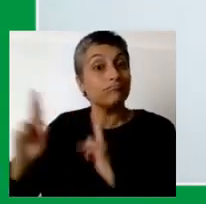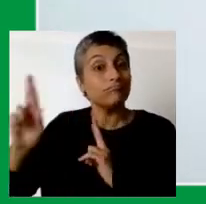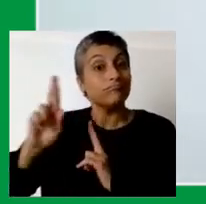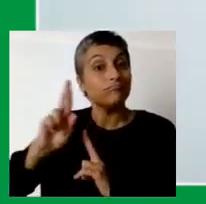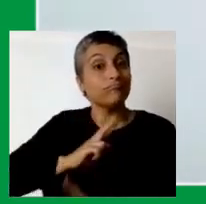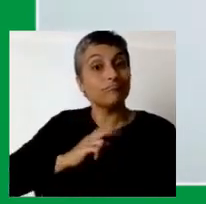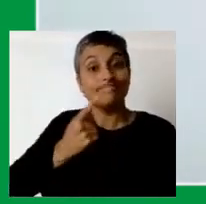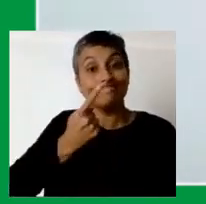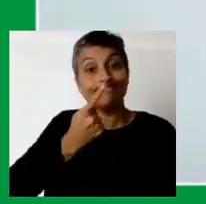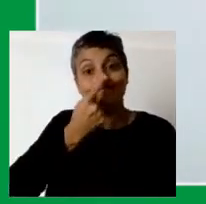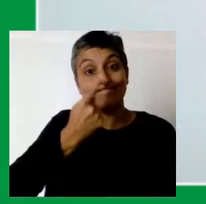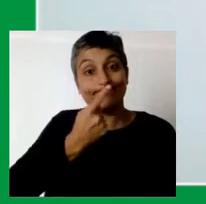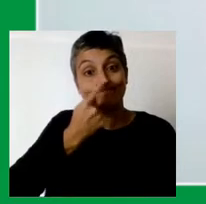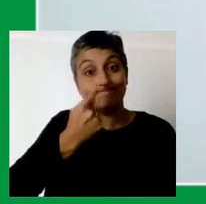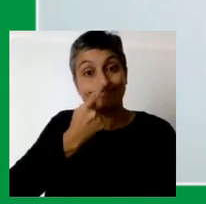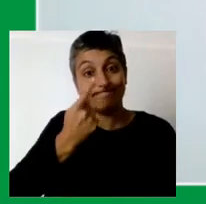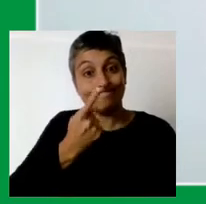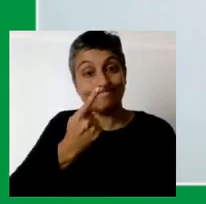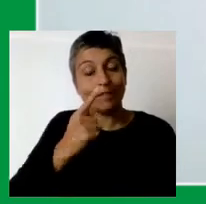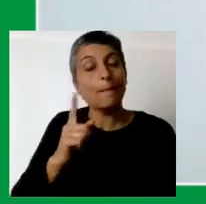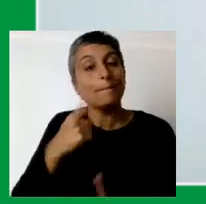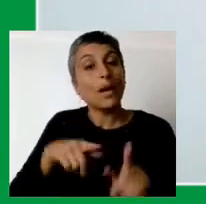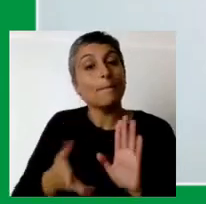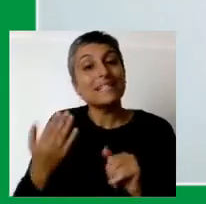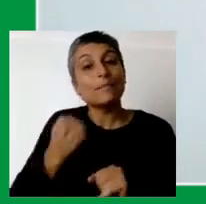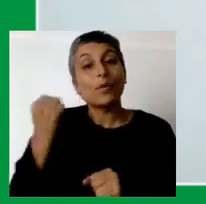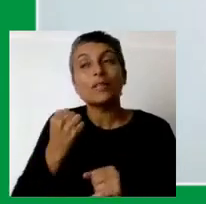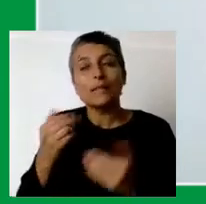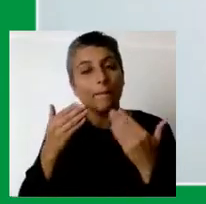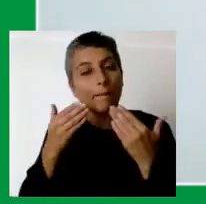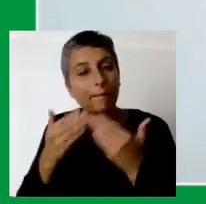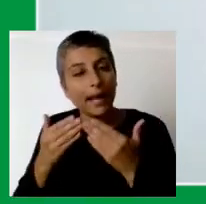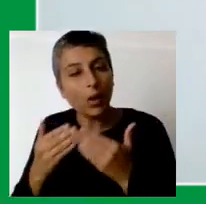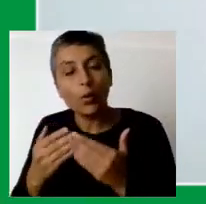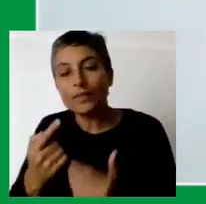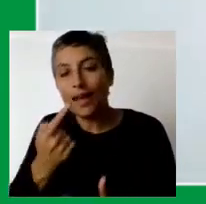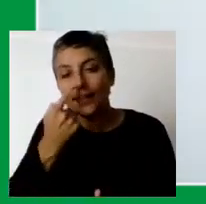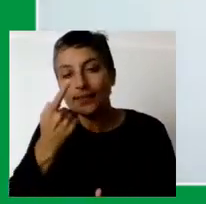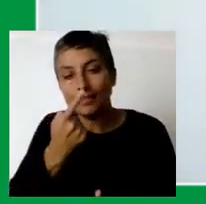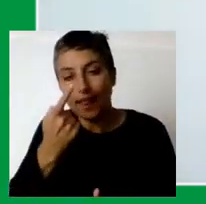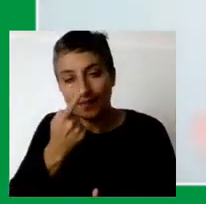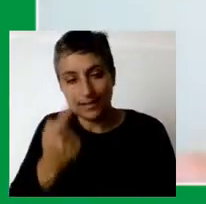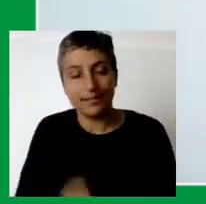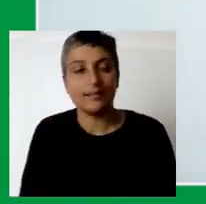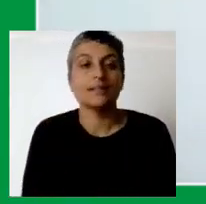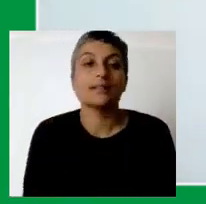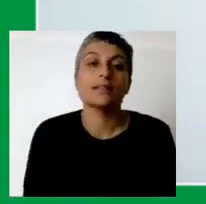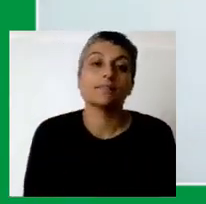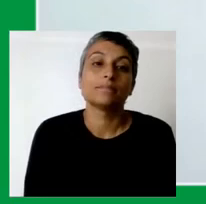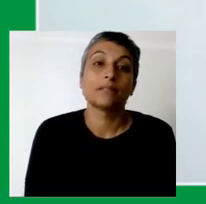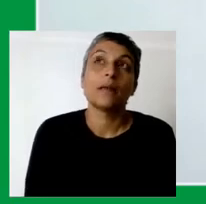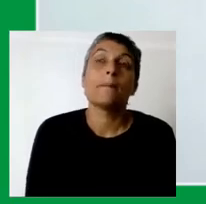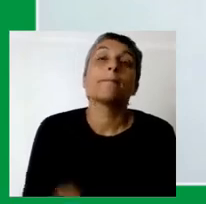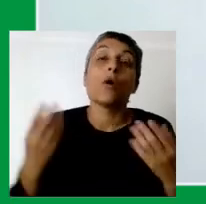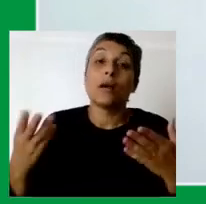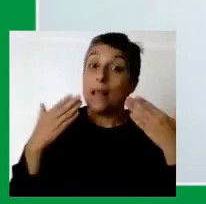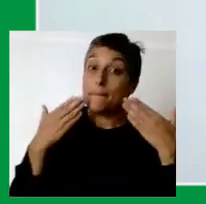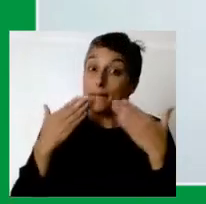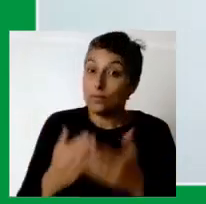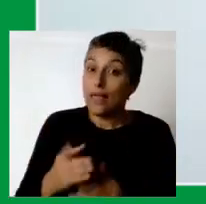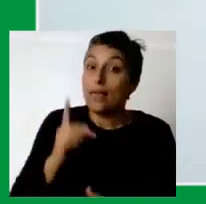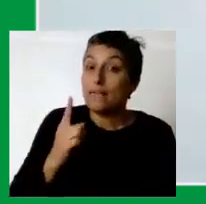interesantes si hacemos preguntas interesantes. Y además, no solo de la pregunta, que la pregunta tiene que ser